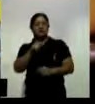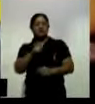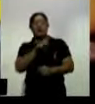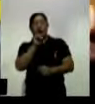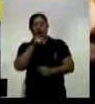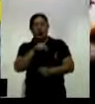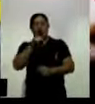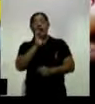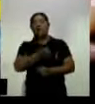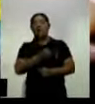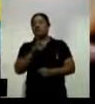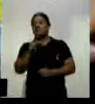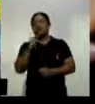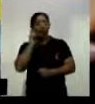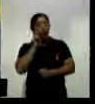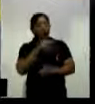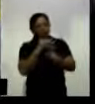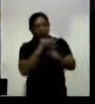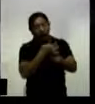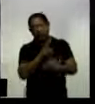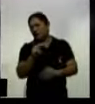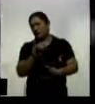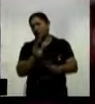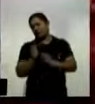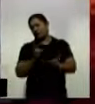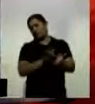no reaccionar en las publicaciones de redes sociales.